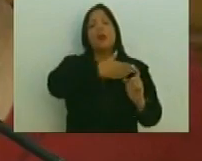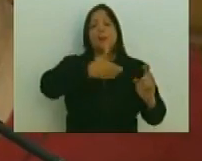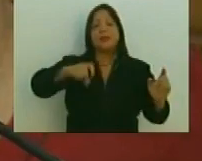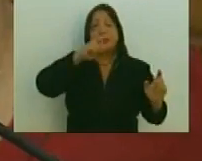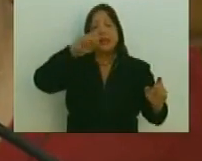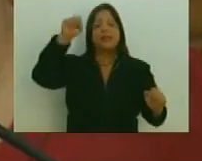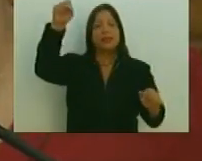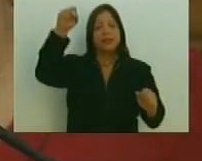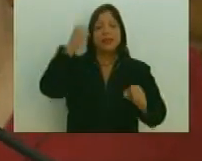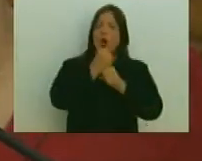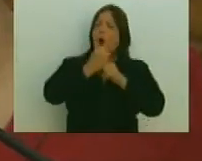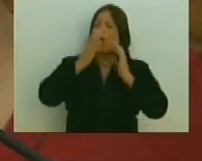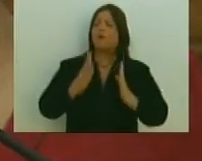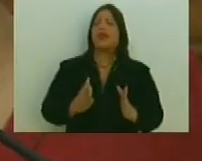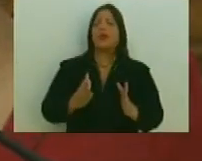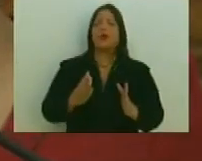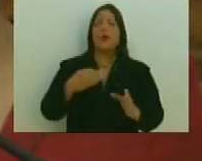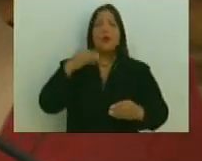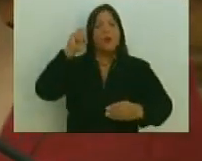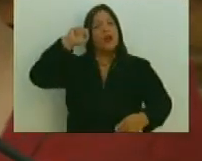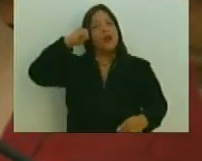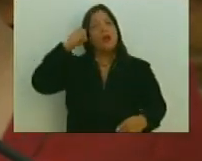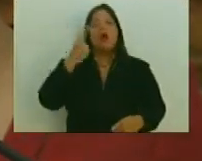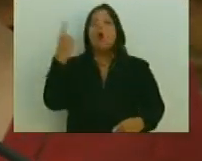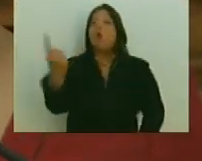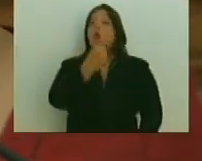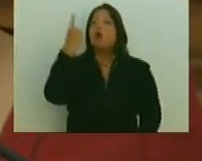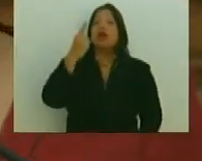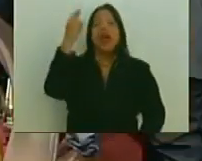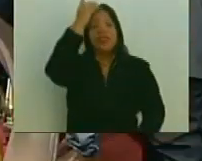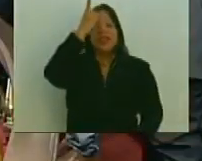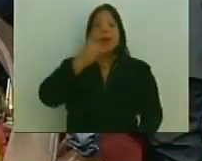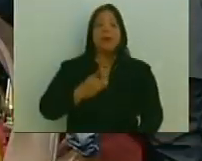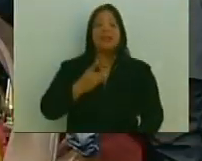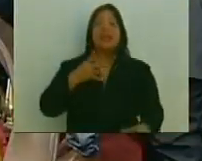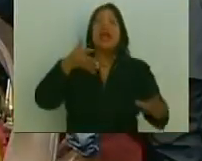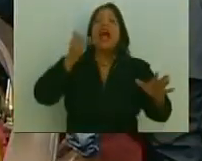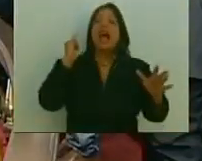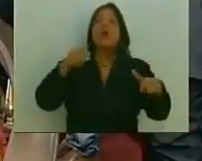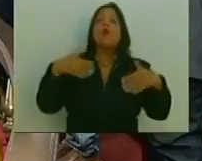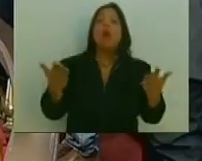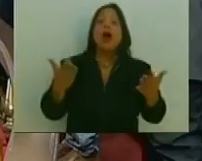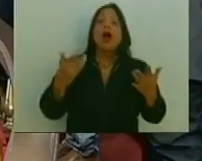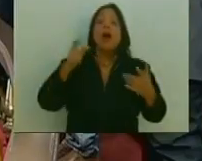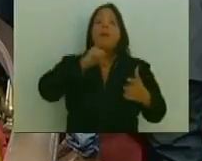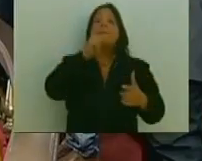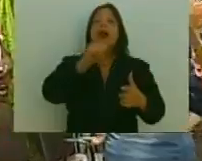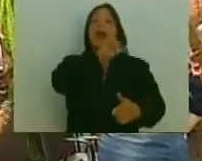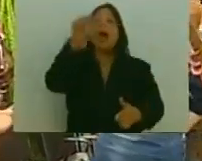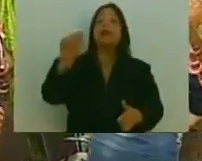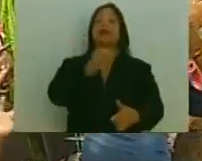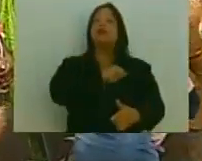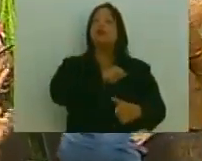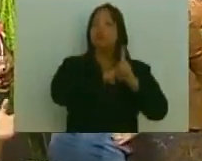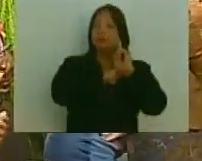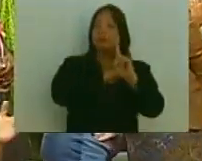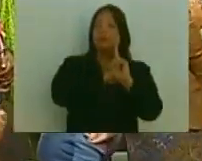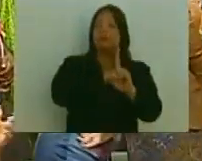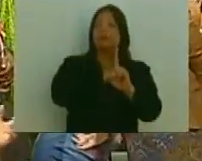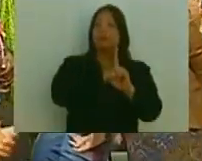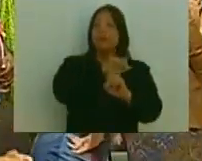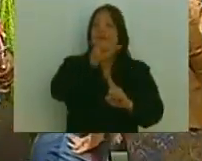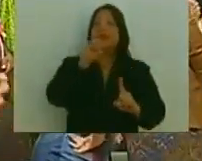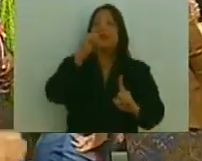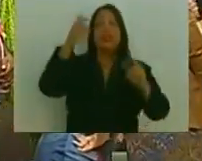obrero, Nicolás Maduro, porque recuerden, la única discapacidad que existe es una mala actitud. Recuerden,